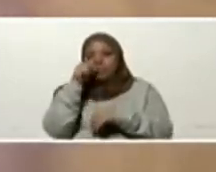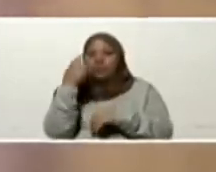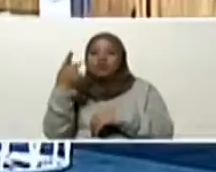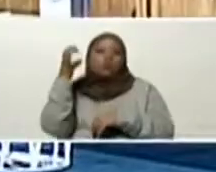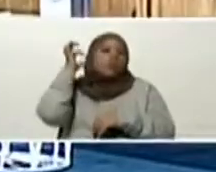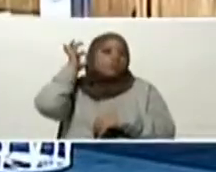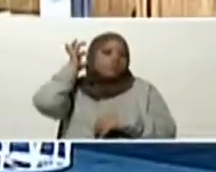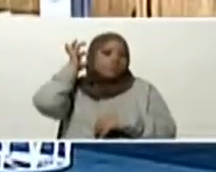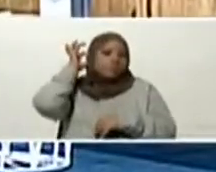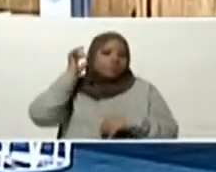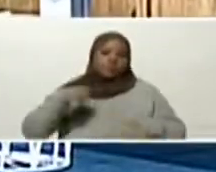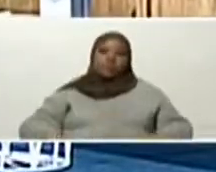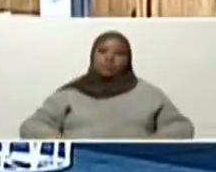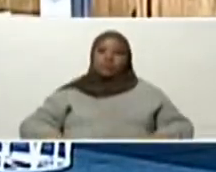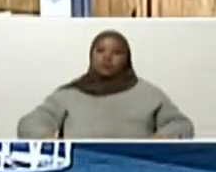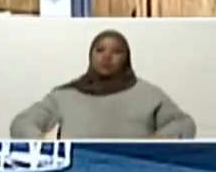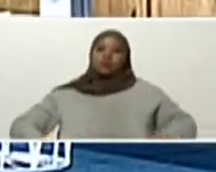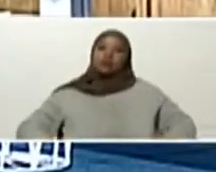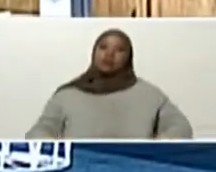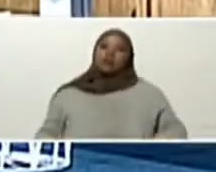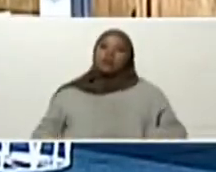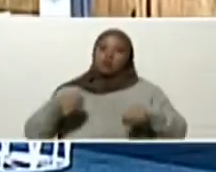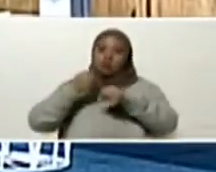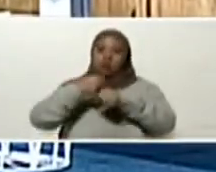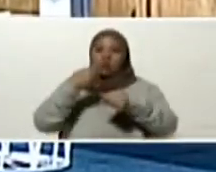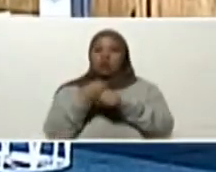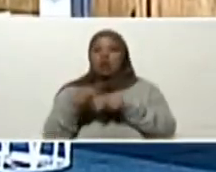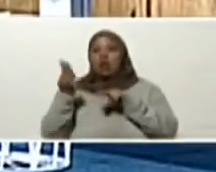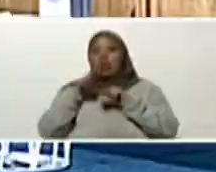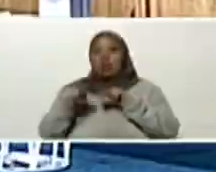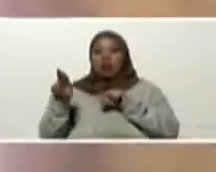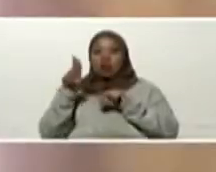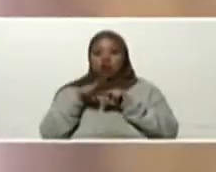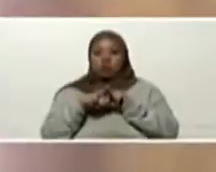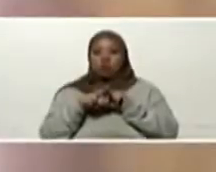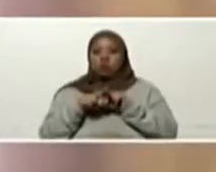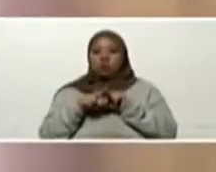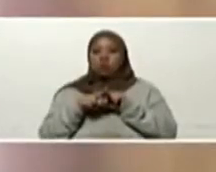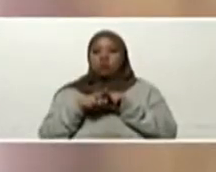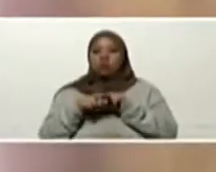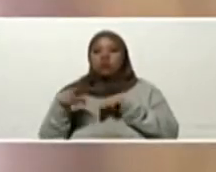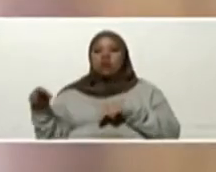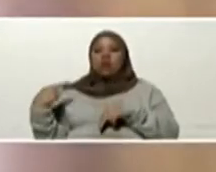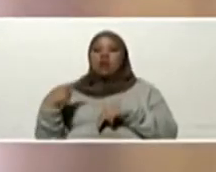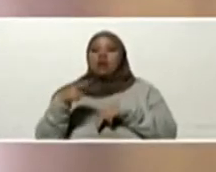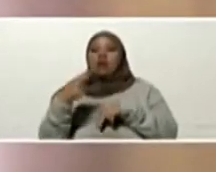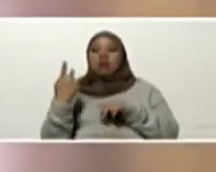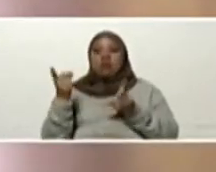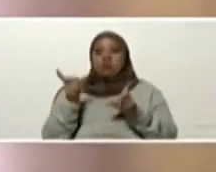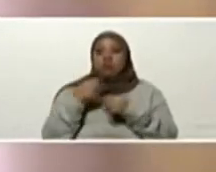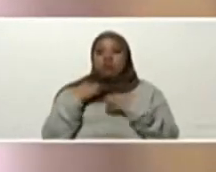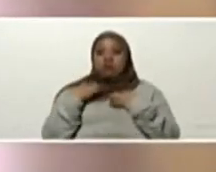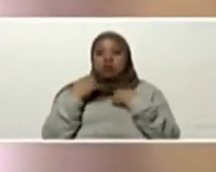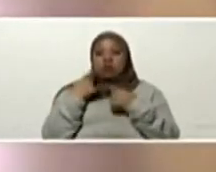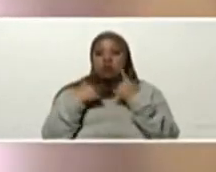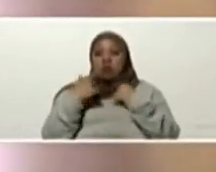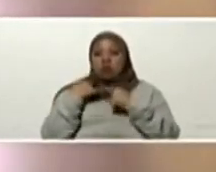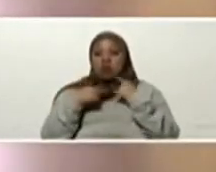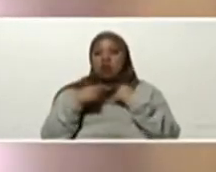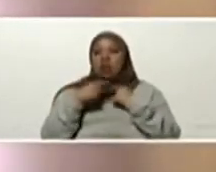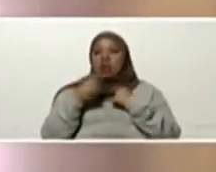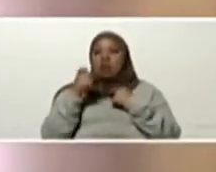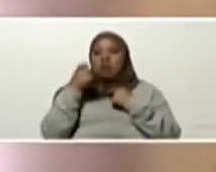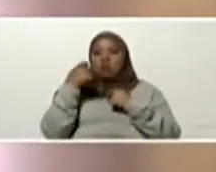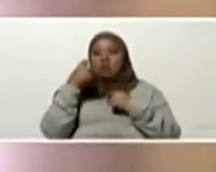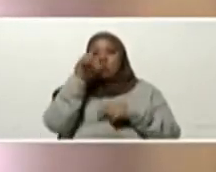Rivas. Hay que trabajar para los niños. El ratón gris ecológico.